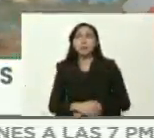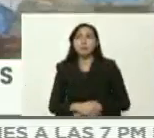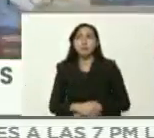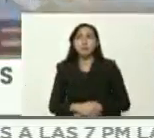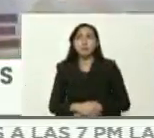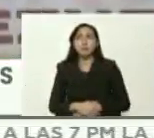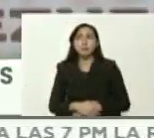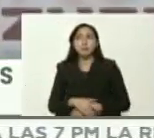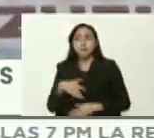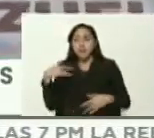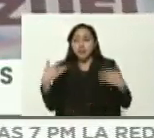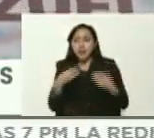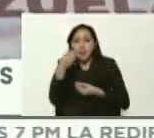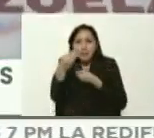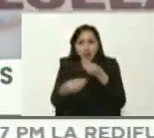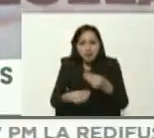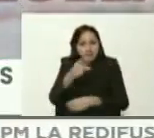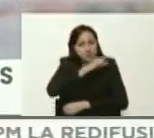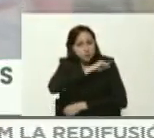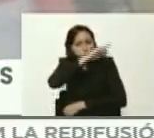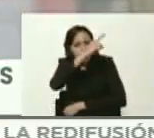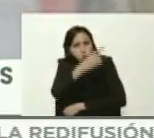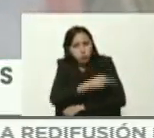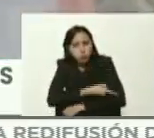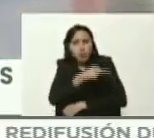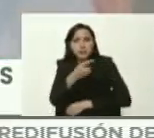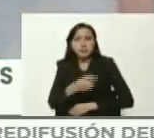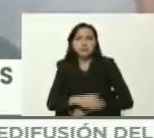jornadas para empoderar